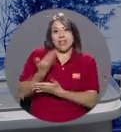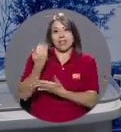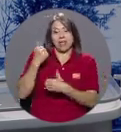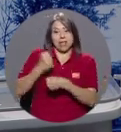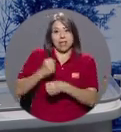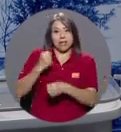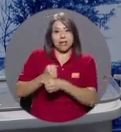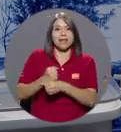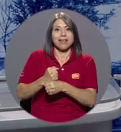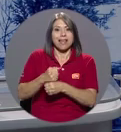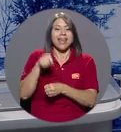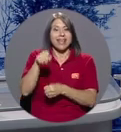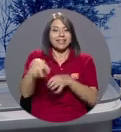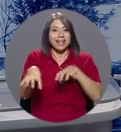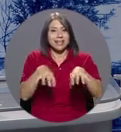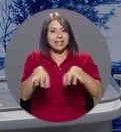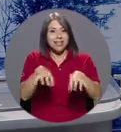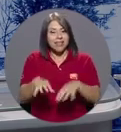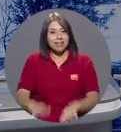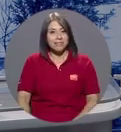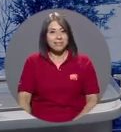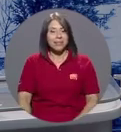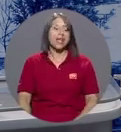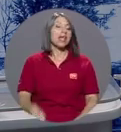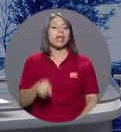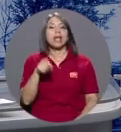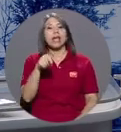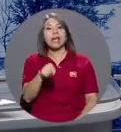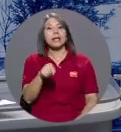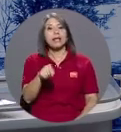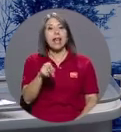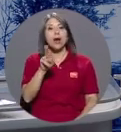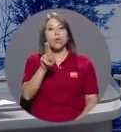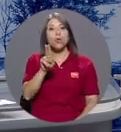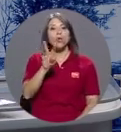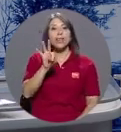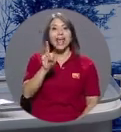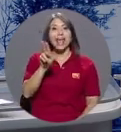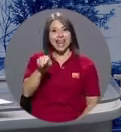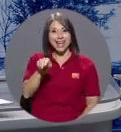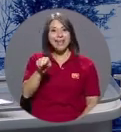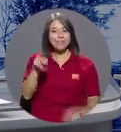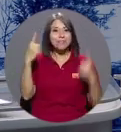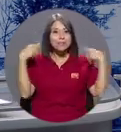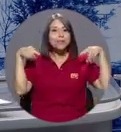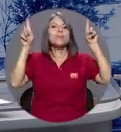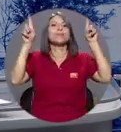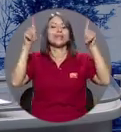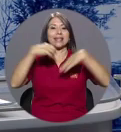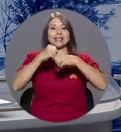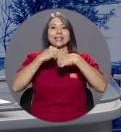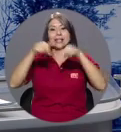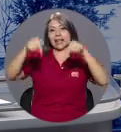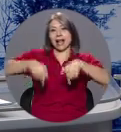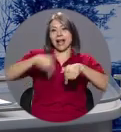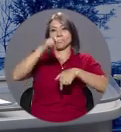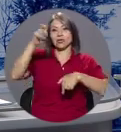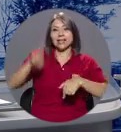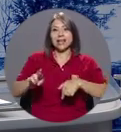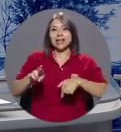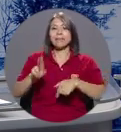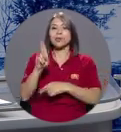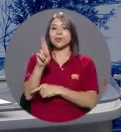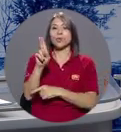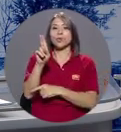se está haciendo, ¿verdad?, en esta actividad. La UTN fue la que consiguió que se realizara acá, fue